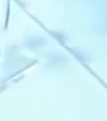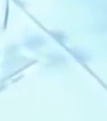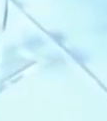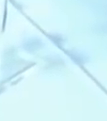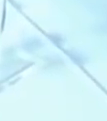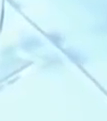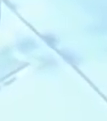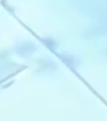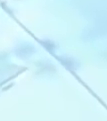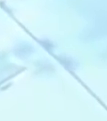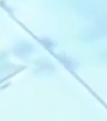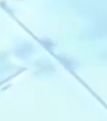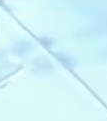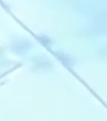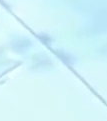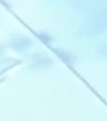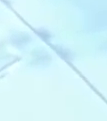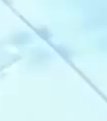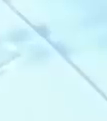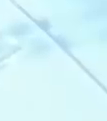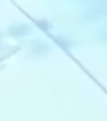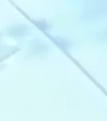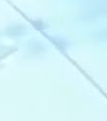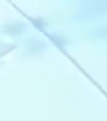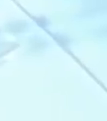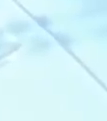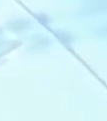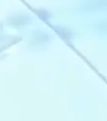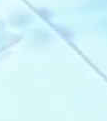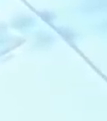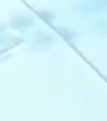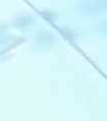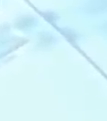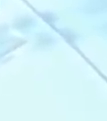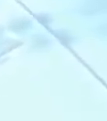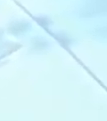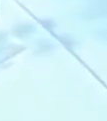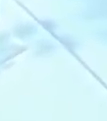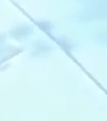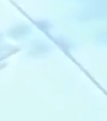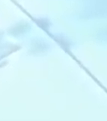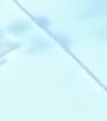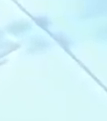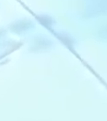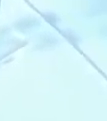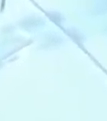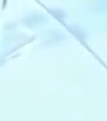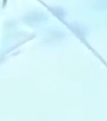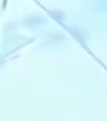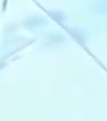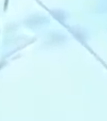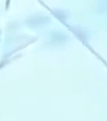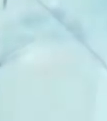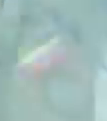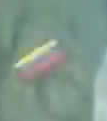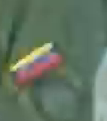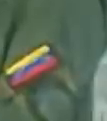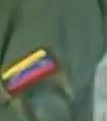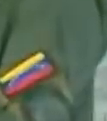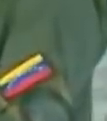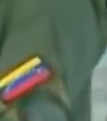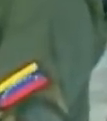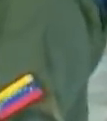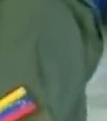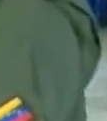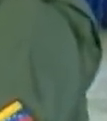paramilitares colombianos. Capturado, capturado y que está declarando. ¿Qué me puedes decir esta mini UCI? Bueno, este explícale bien